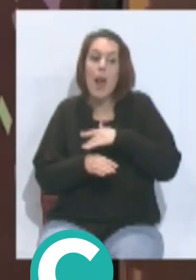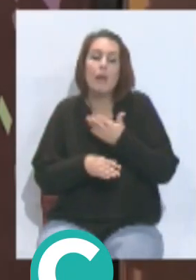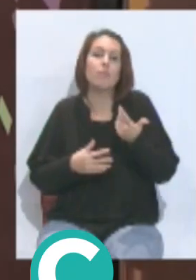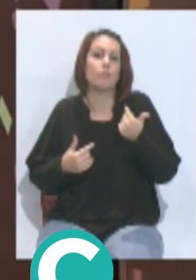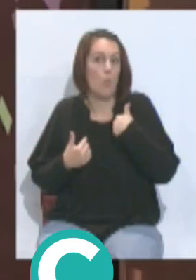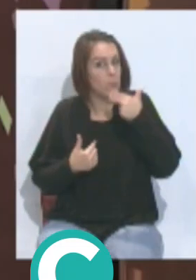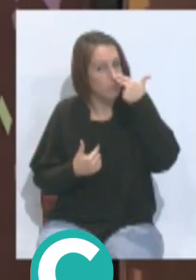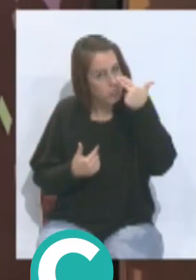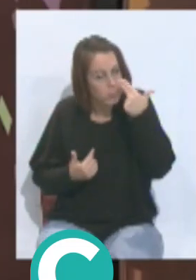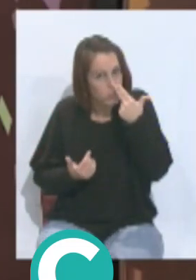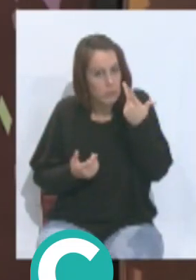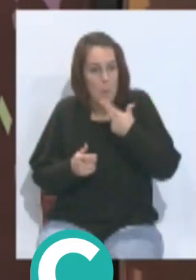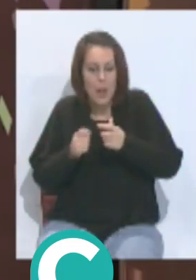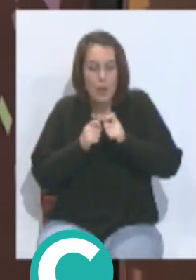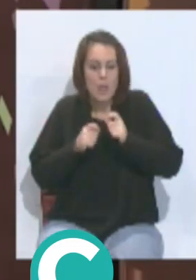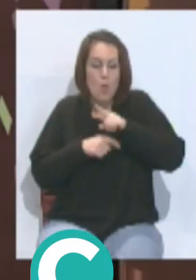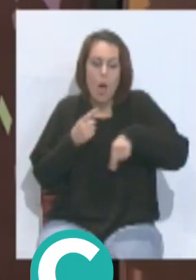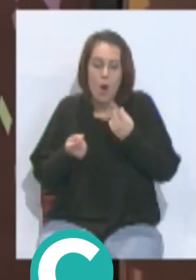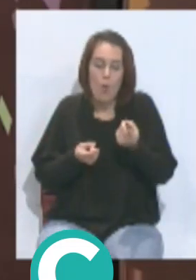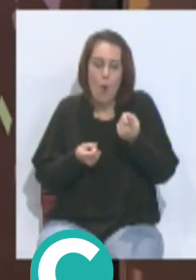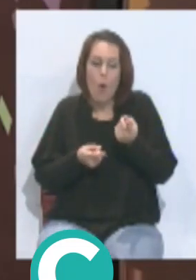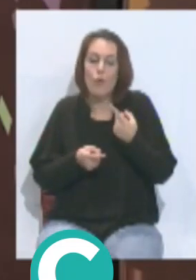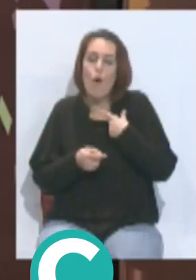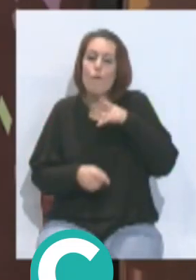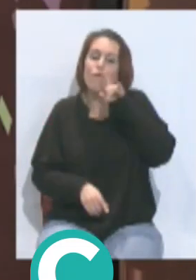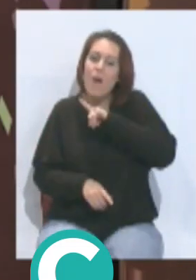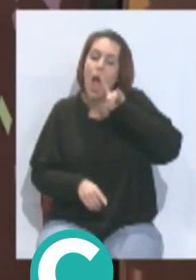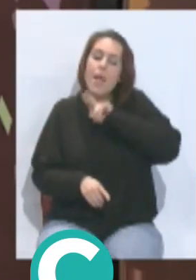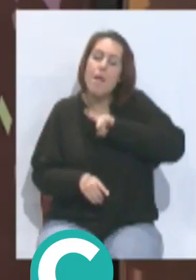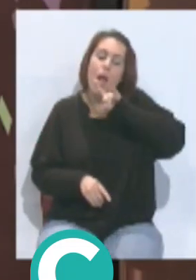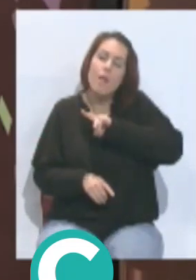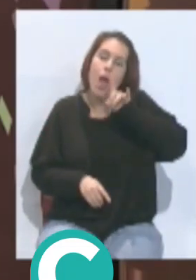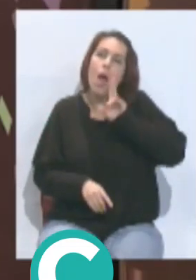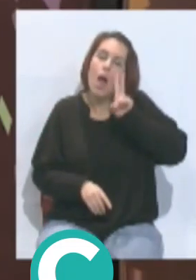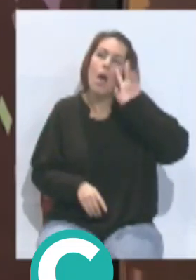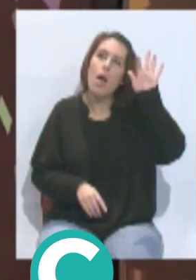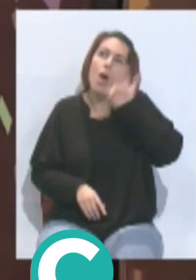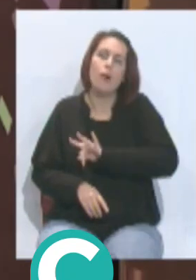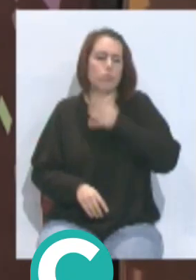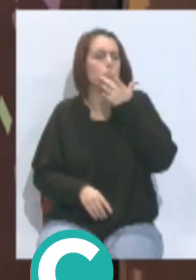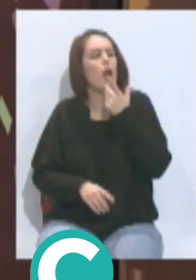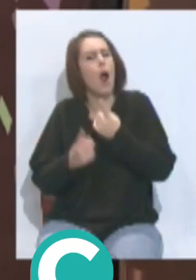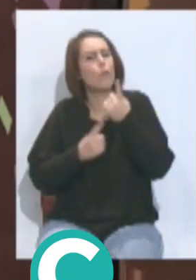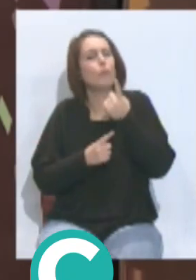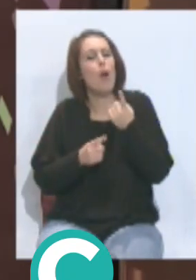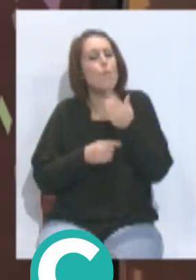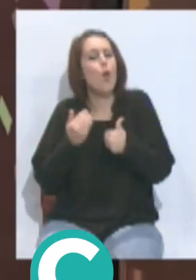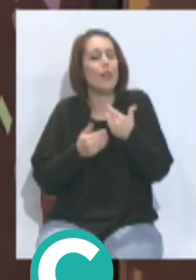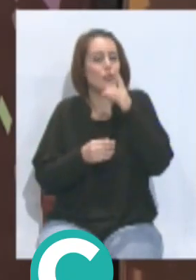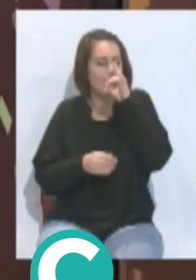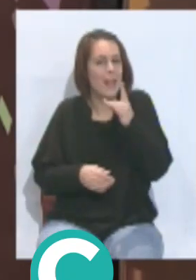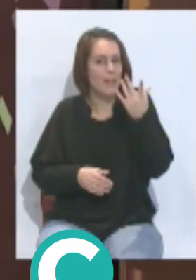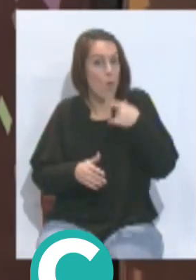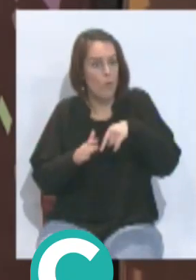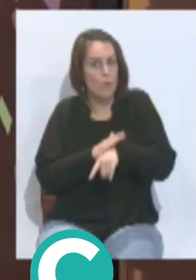oye, me parece muy interesante como periodista, que después me como tantas horas de falla, el conocer, ¿no?, a alguna de esa parte del proceso creativo en